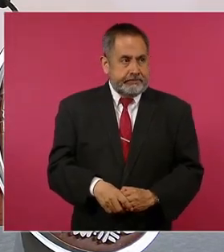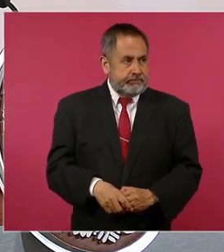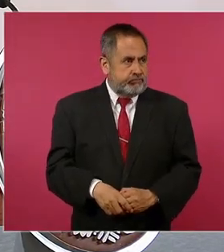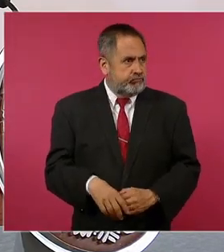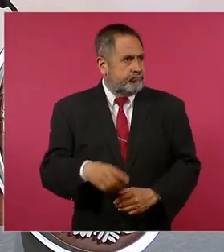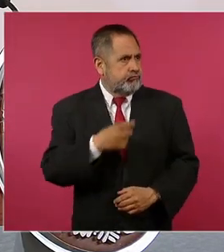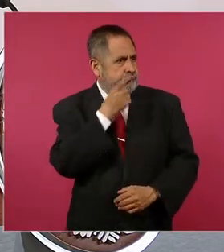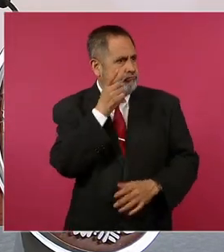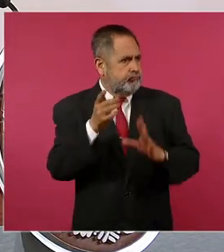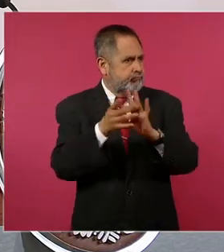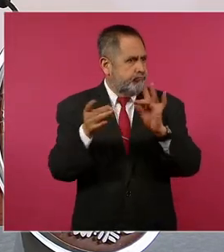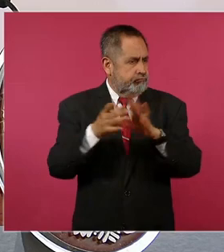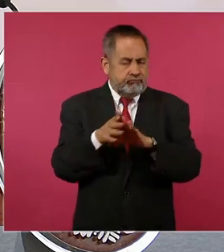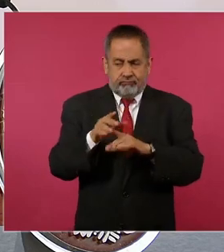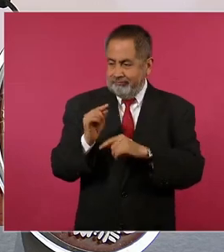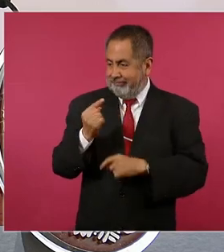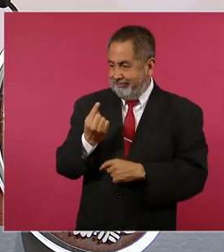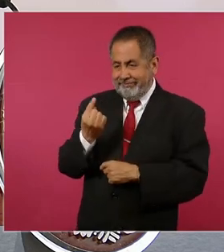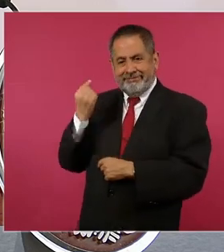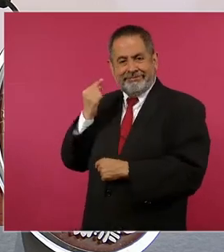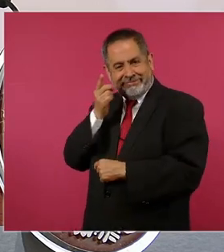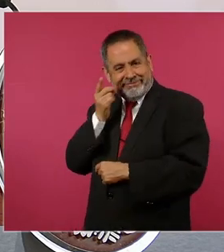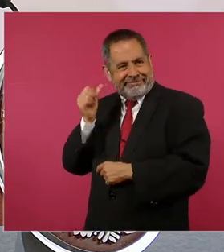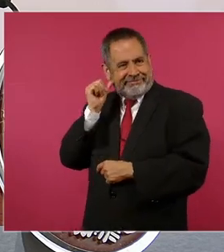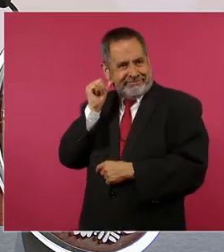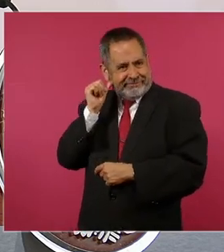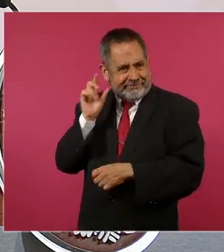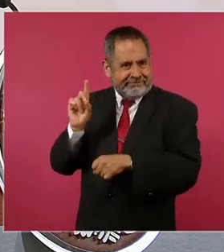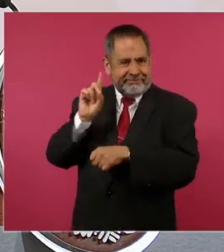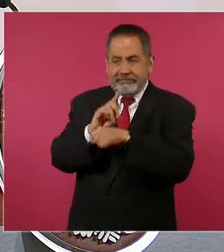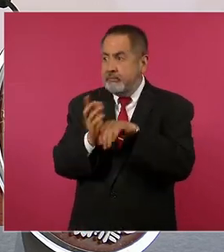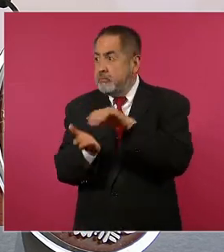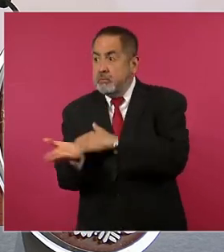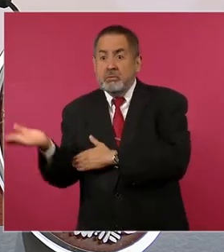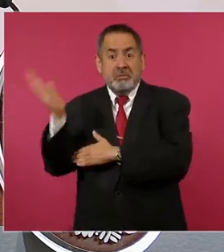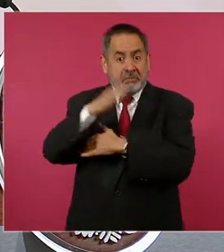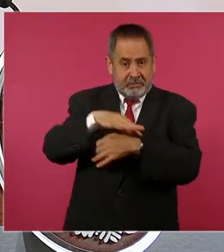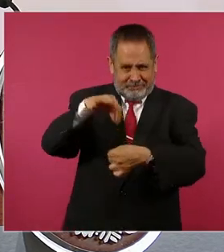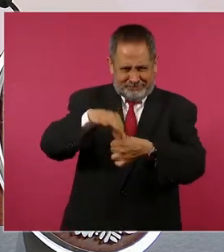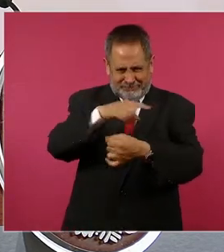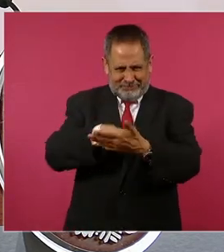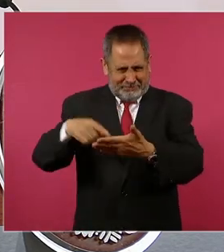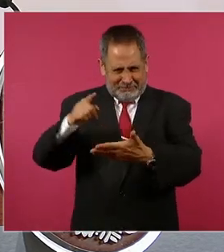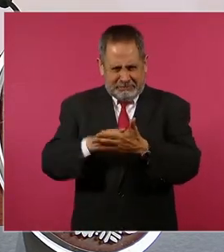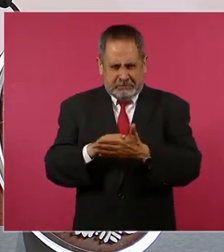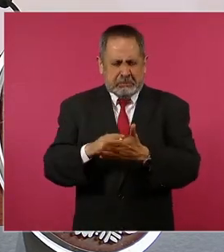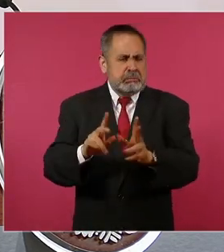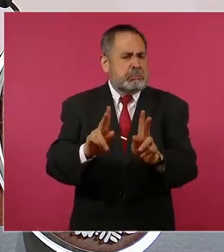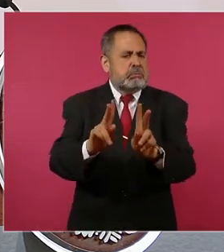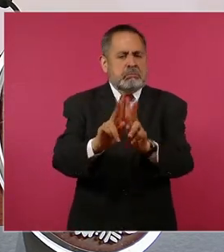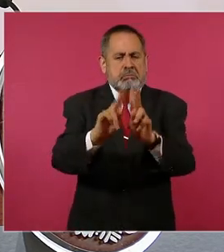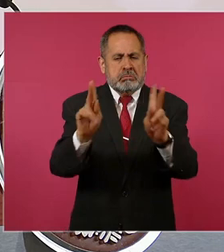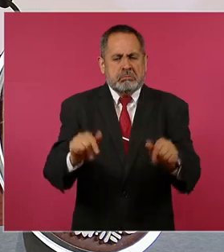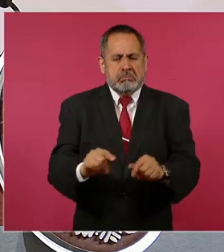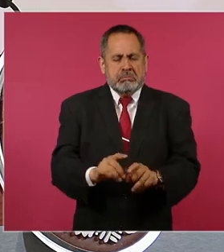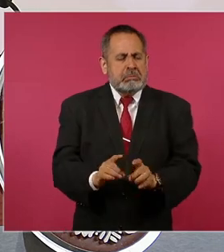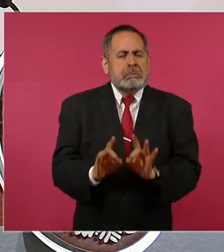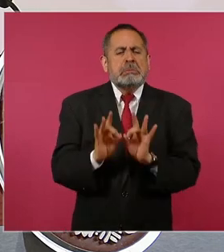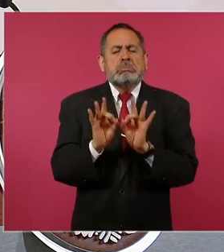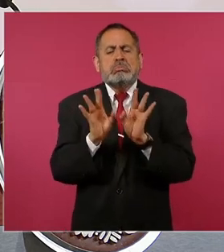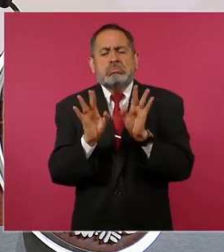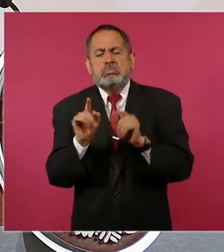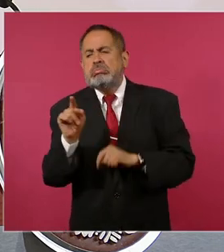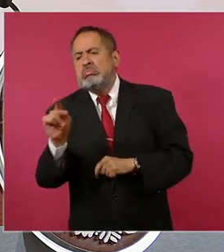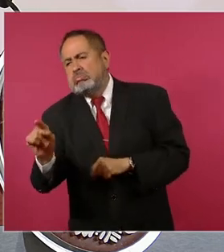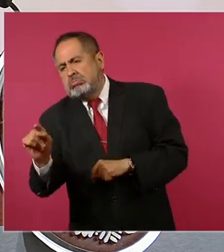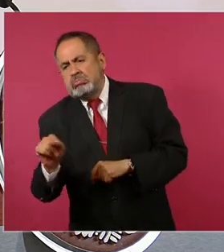Decir que la jornada electoral se desarrolló de manera pacífica, con incidentes